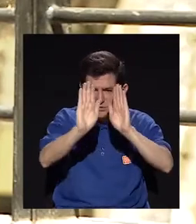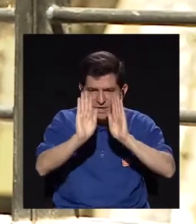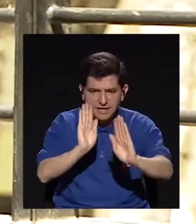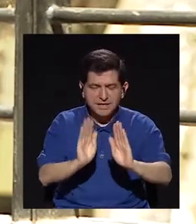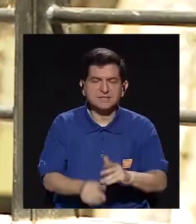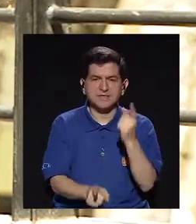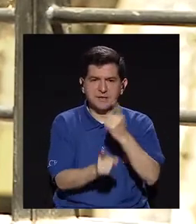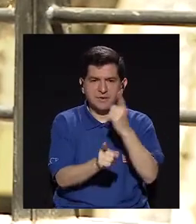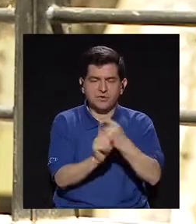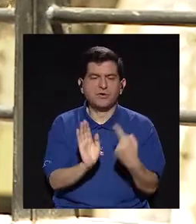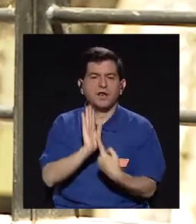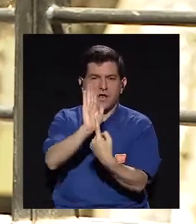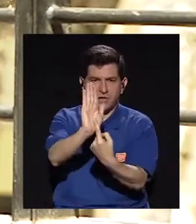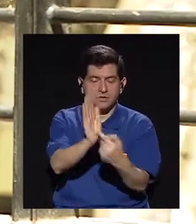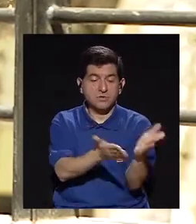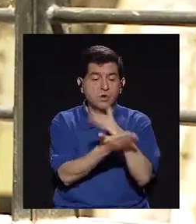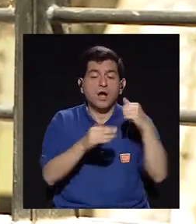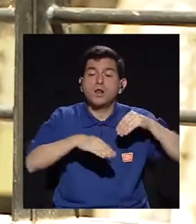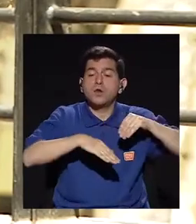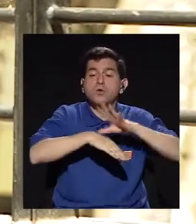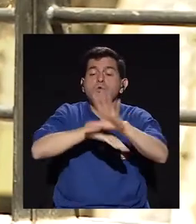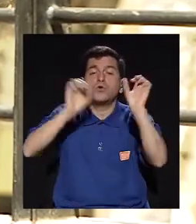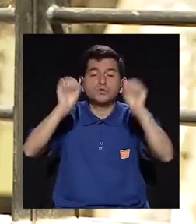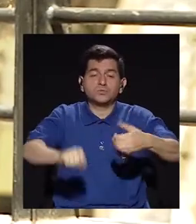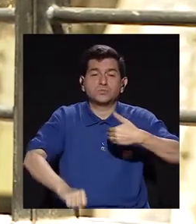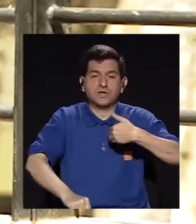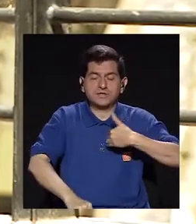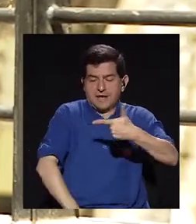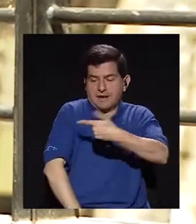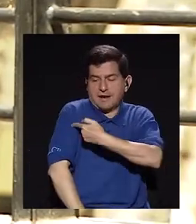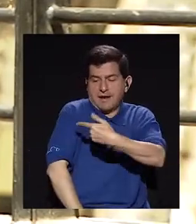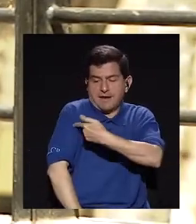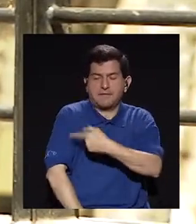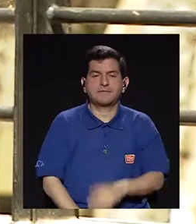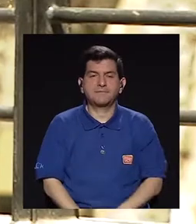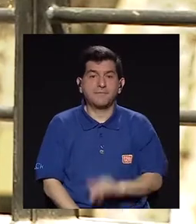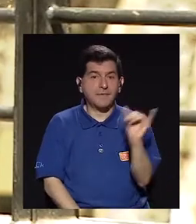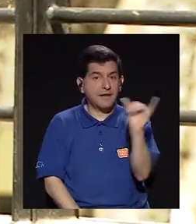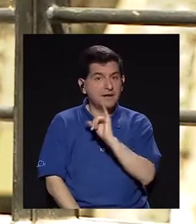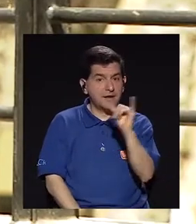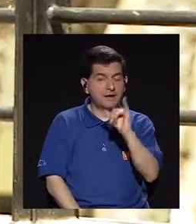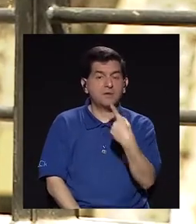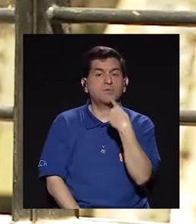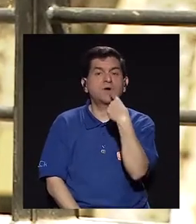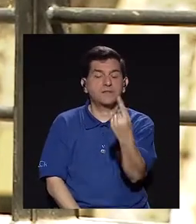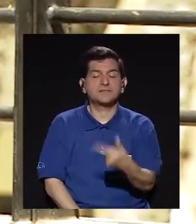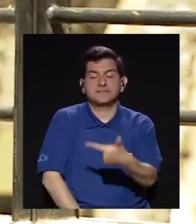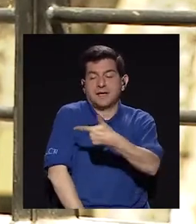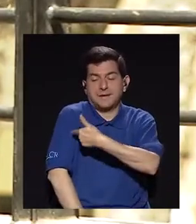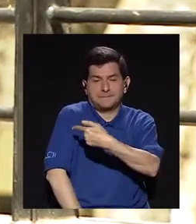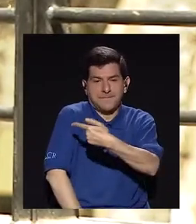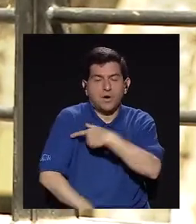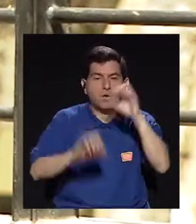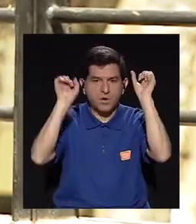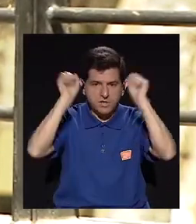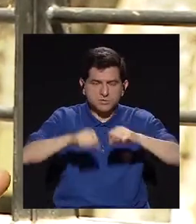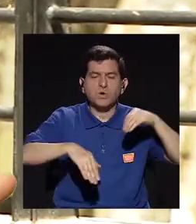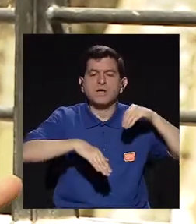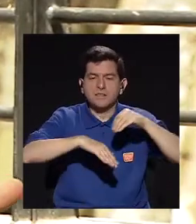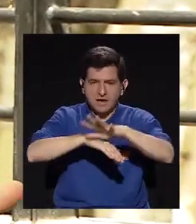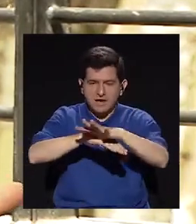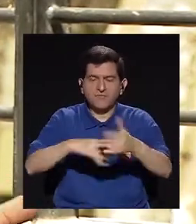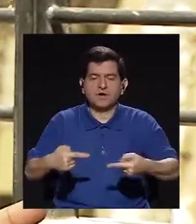esquemas apropiados, cuáles pueden ser algunos efectos que podría tener la vacunación, porque también hay que decir que las vacunas pueden